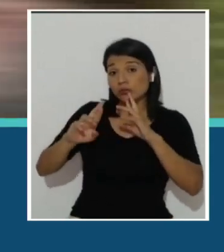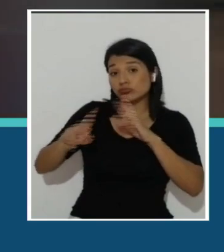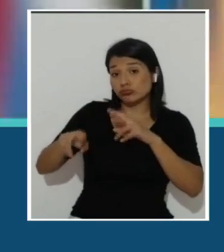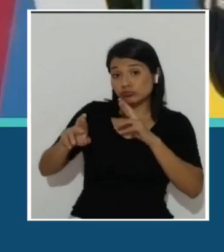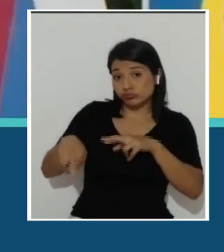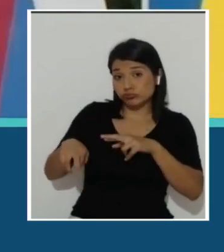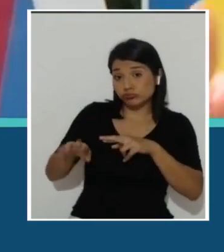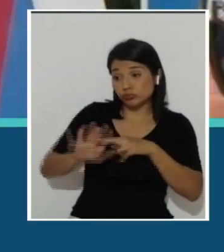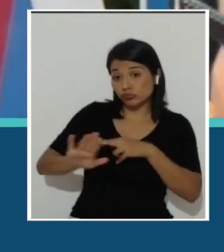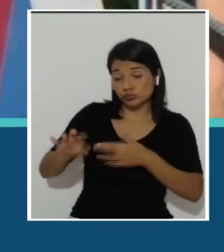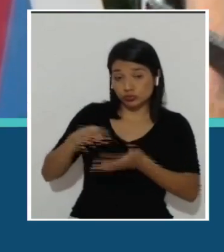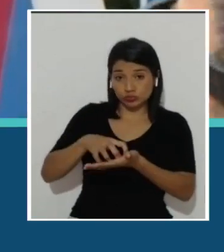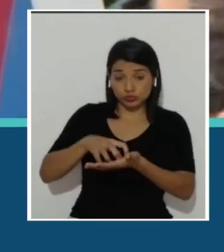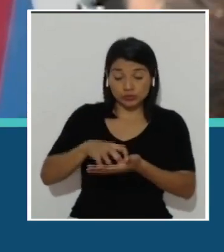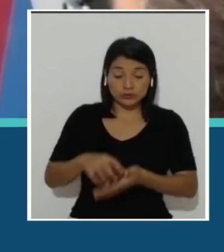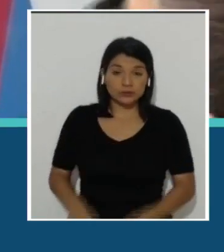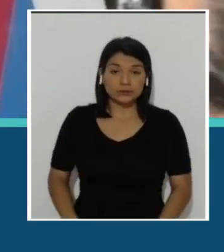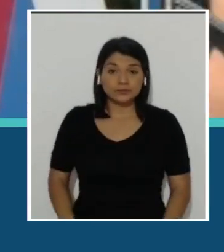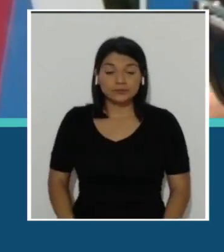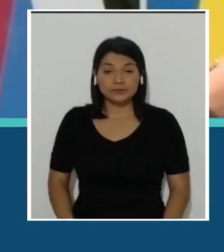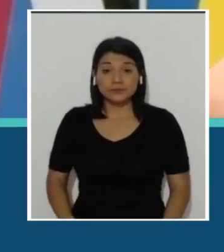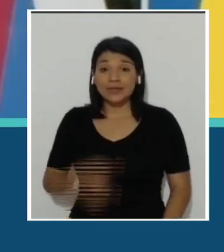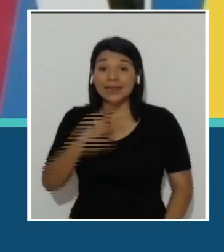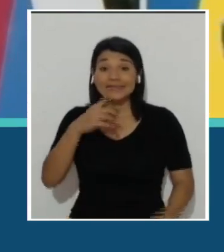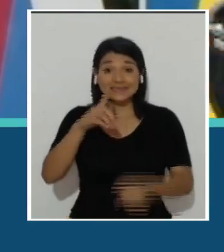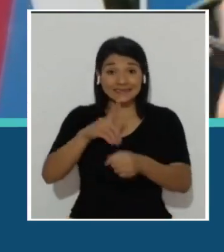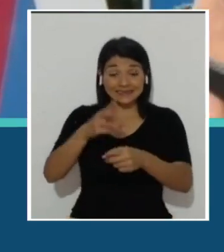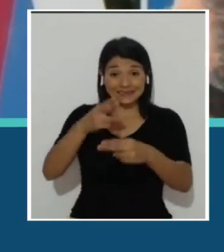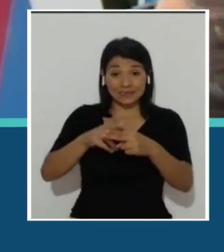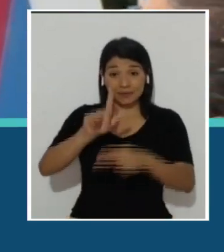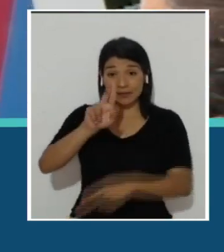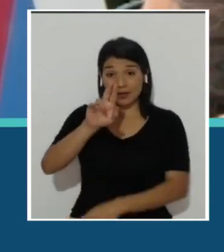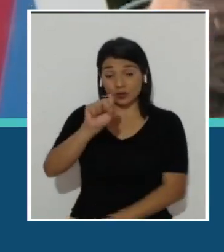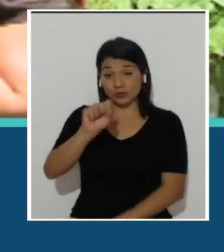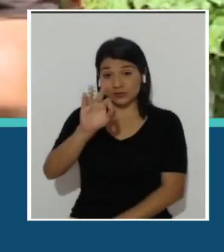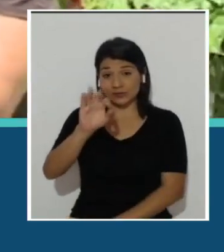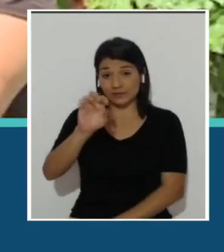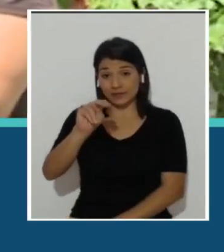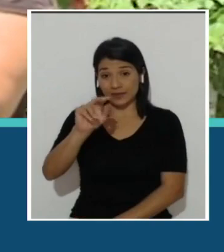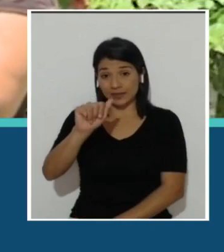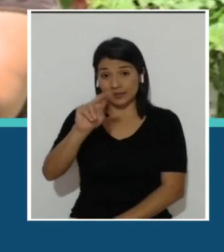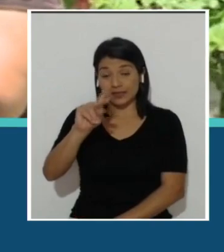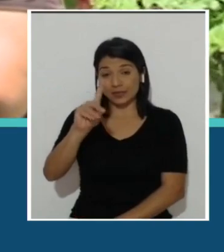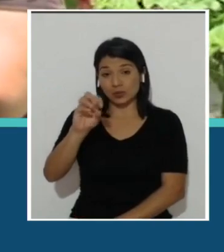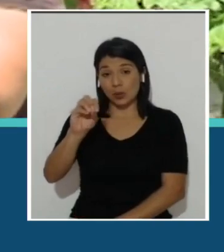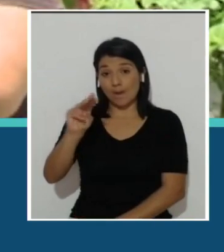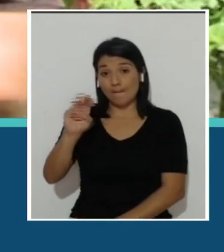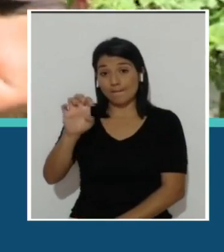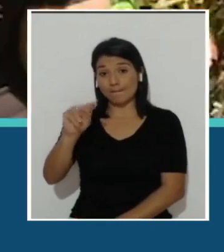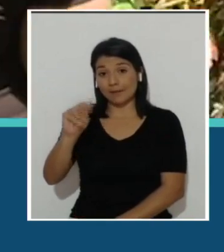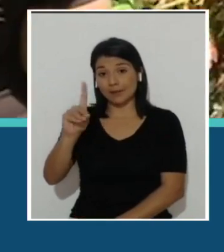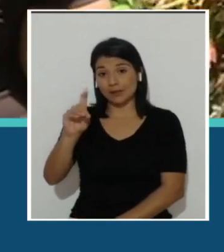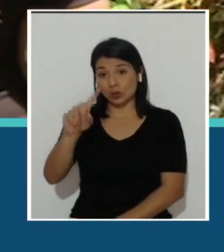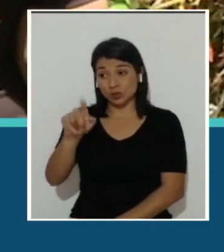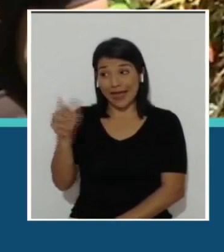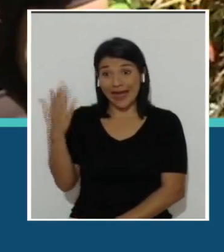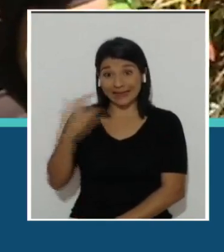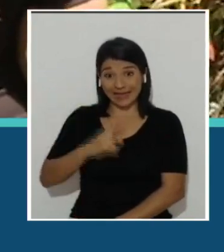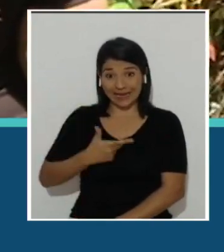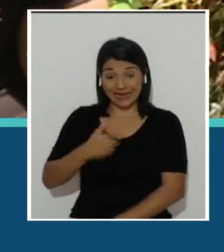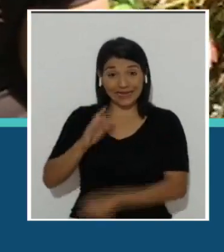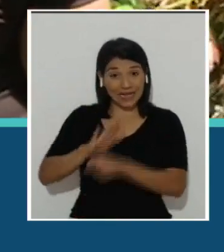dudas. Según el diputado Luis Fernando Mendoza, quien también fue alcalde de Cañas, la baja conectividad es una de las principales carencias de